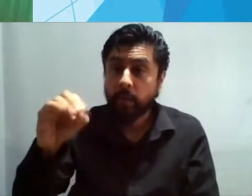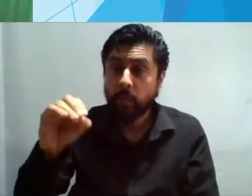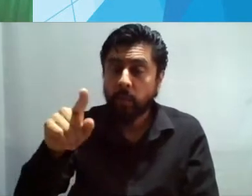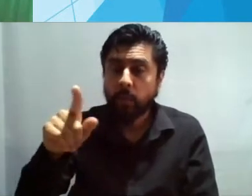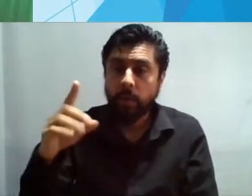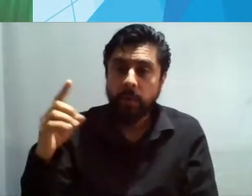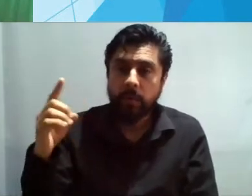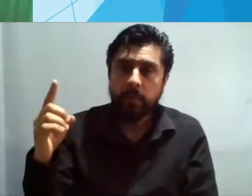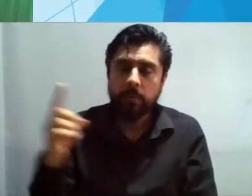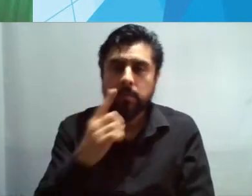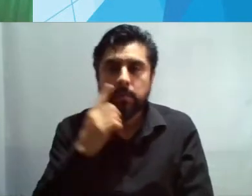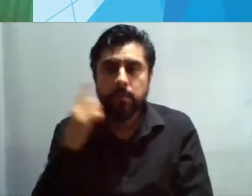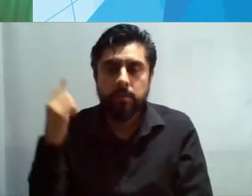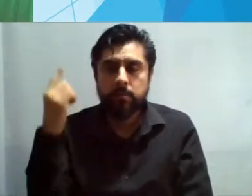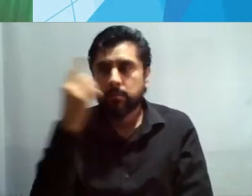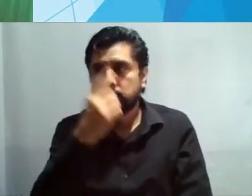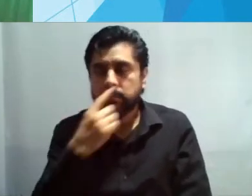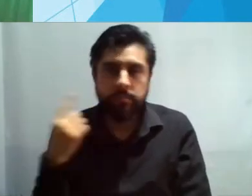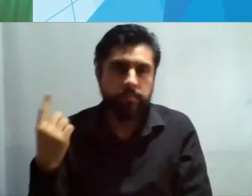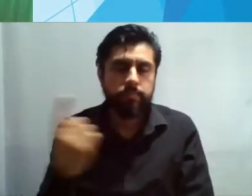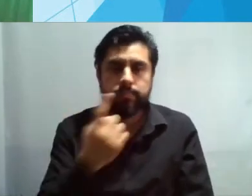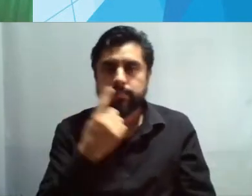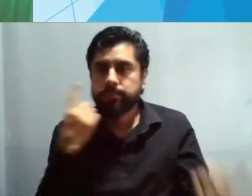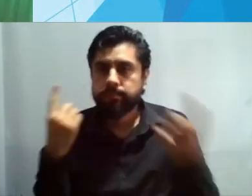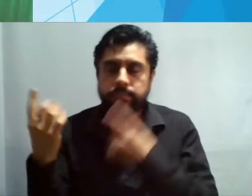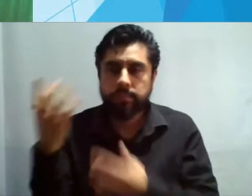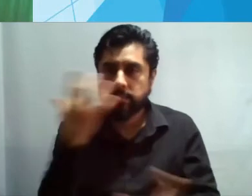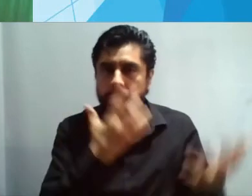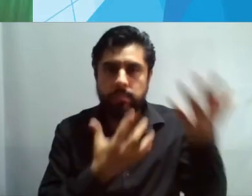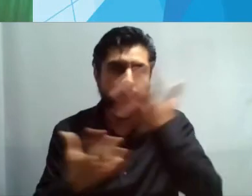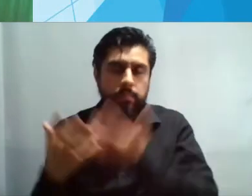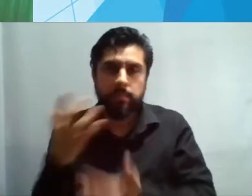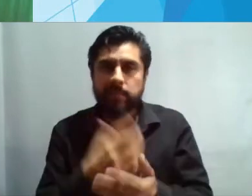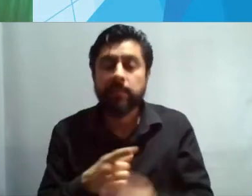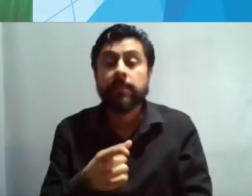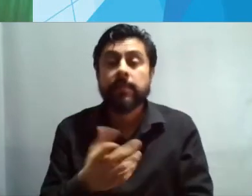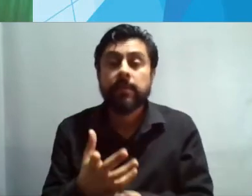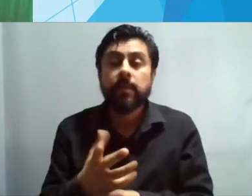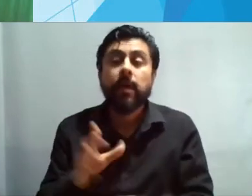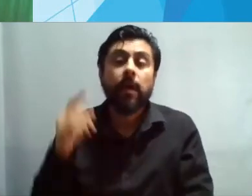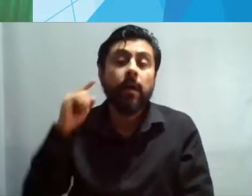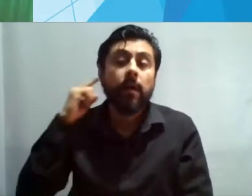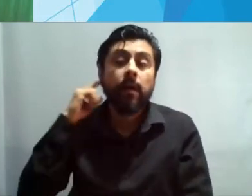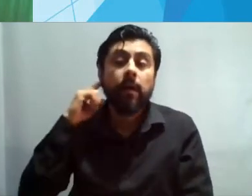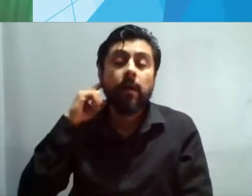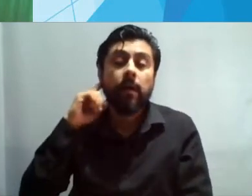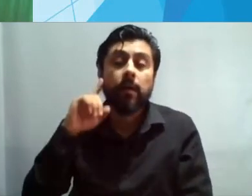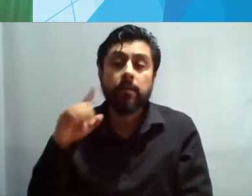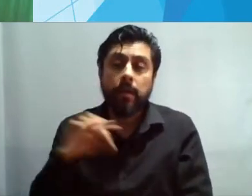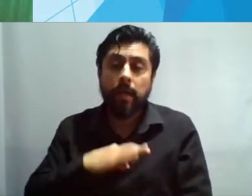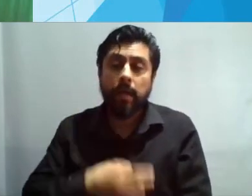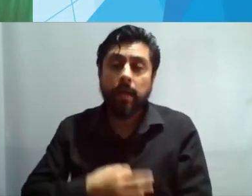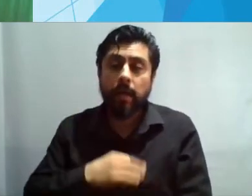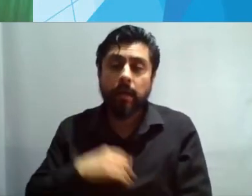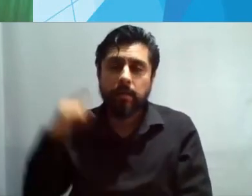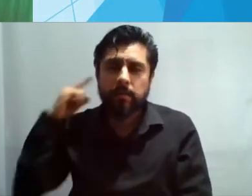den vueltas. Cuando el oído se afecta, habitualmente por infecciones y que llega la infección hasta el sitio profundo, a lo que se